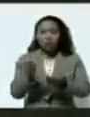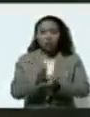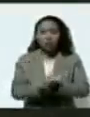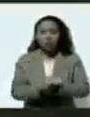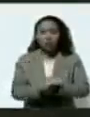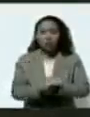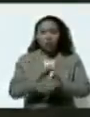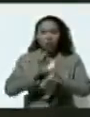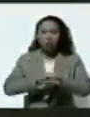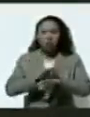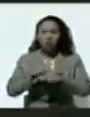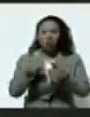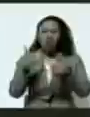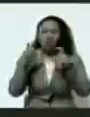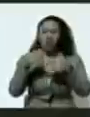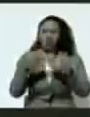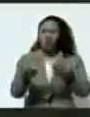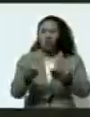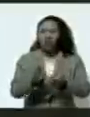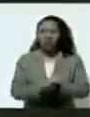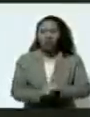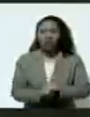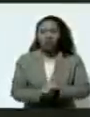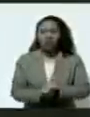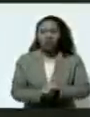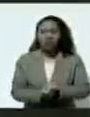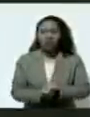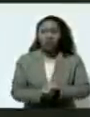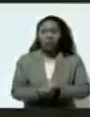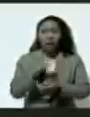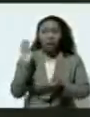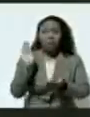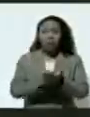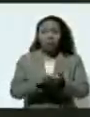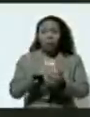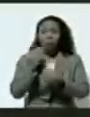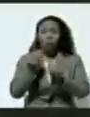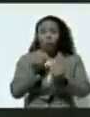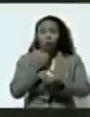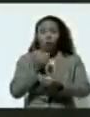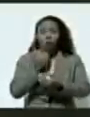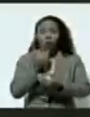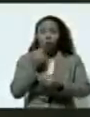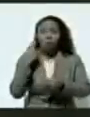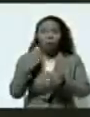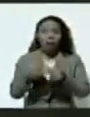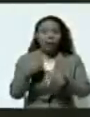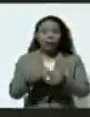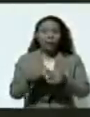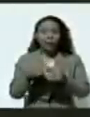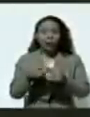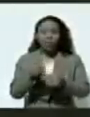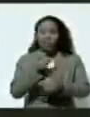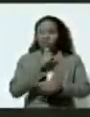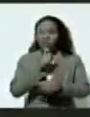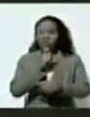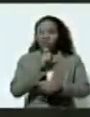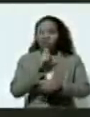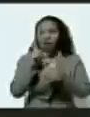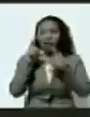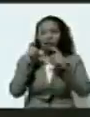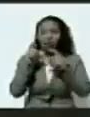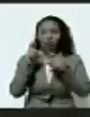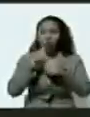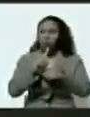que por qué se dejó tomar esa foto, lo que él imputa como algo peligroso, complicado, es la foto,